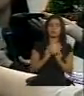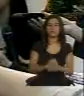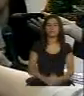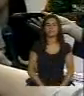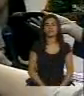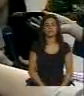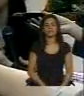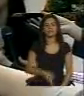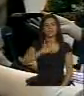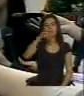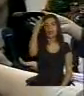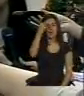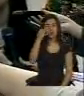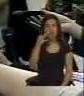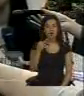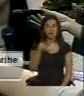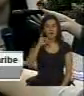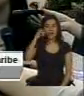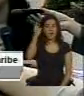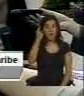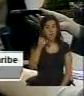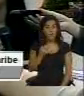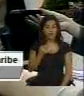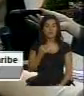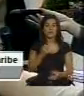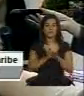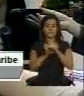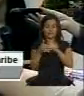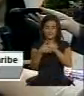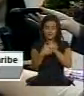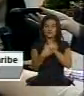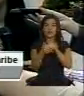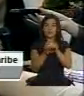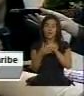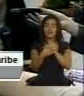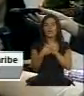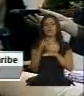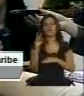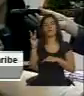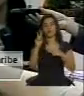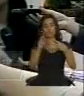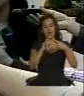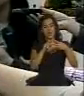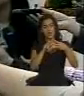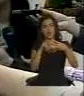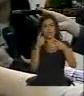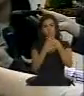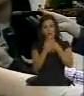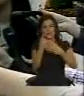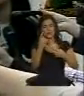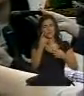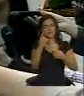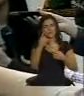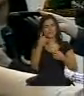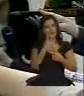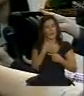and Venezuela, Jamaica y Venezuela share comparten a common history. Una historia en común.